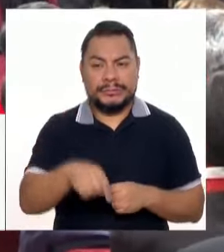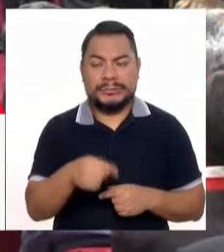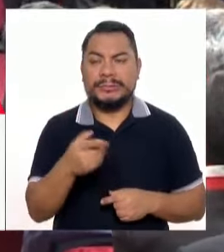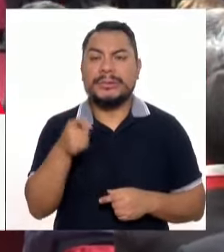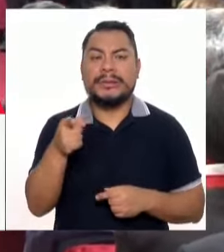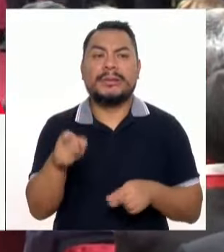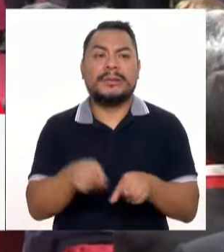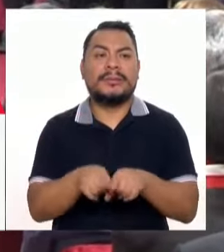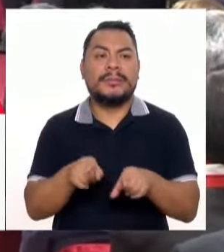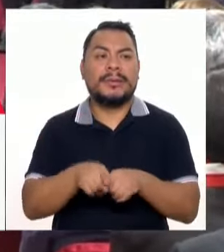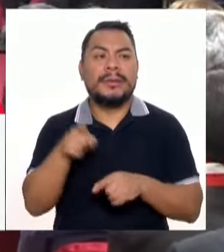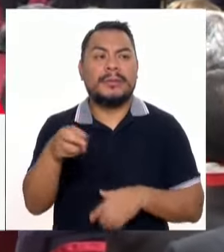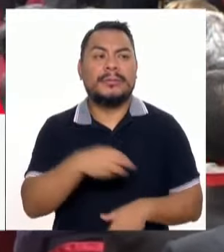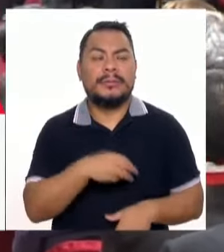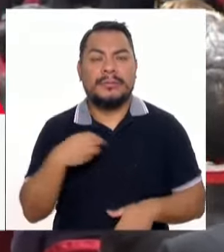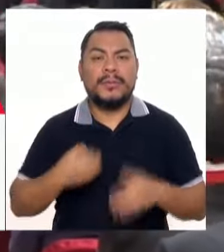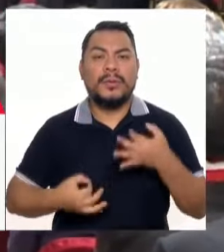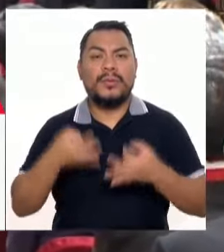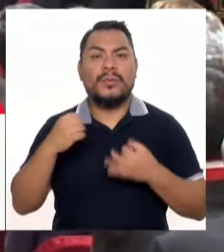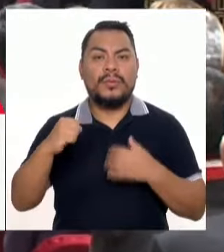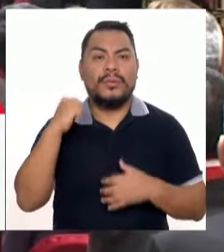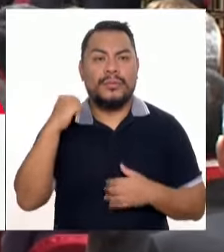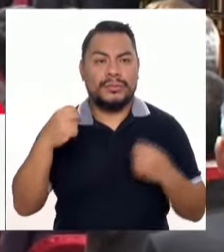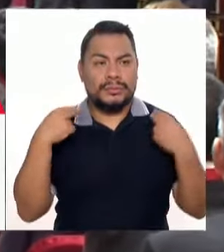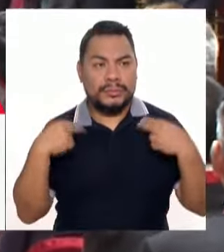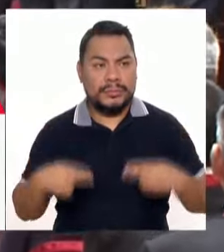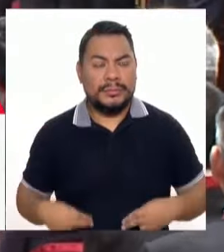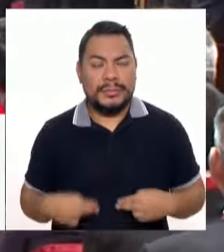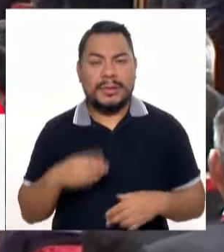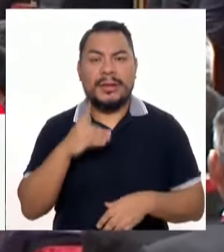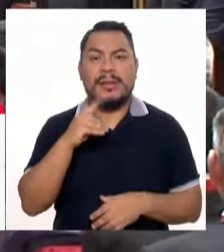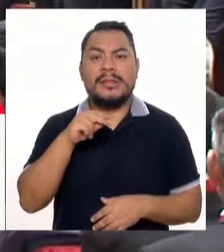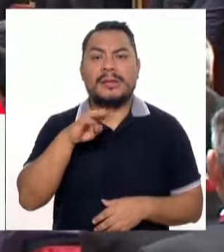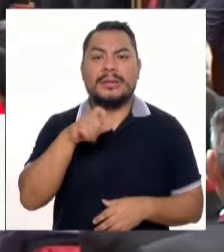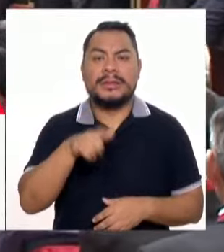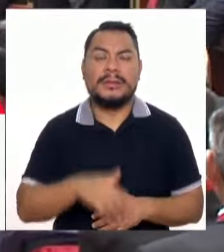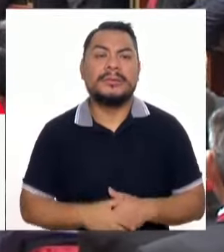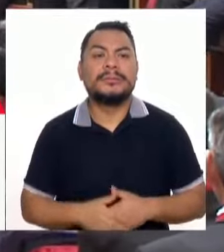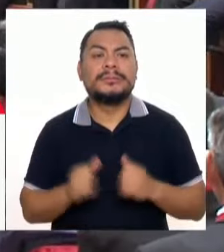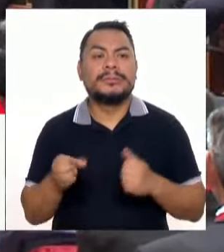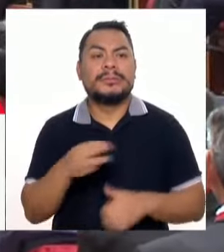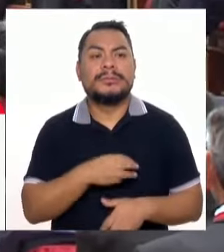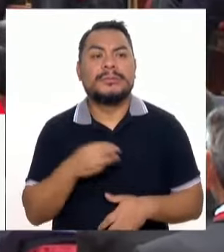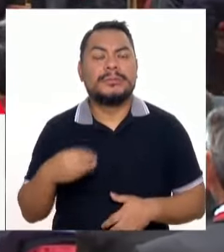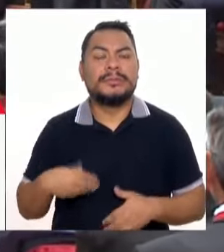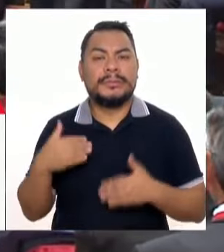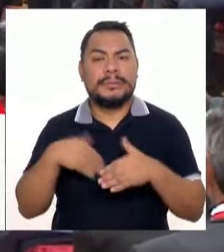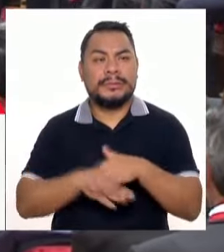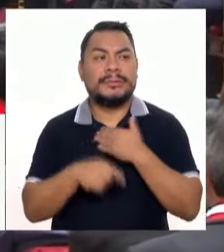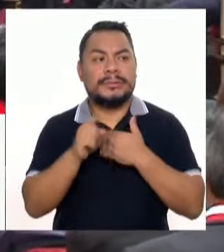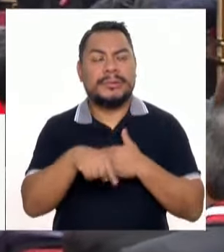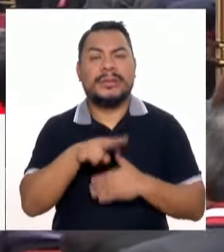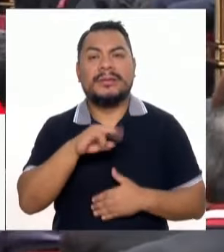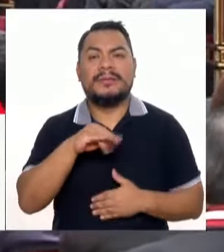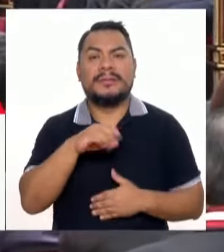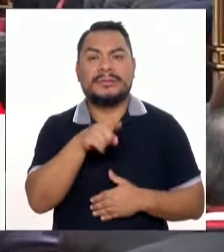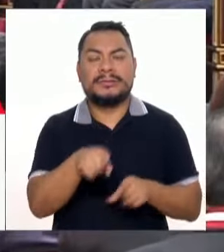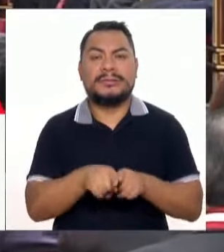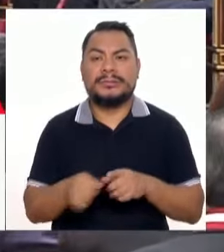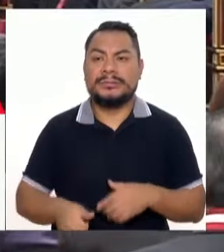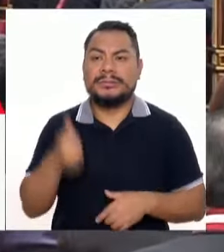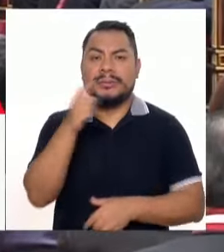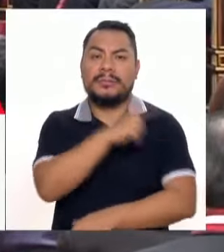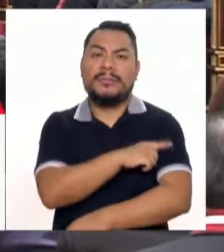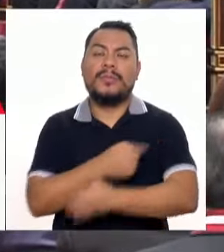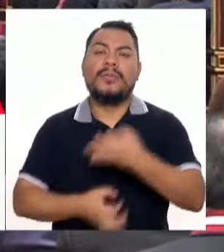presentes el ministro de Justicia y Derechos Humanos, Daniel Maurate, el ministro del Interior, Vicente Romero, y el presidente del